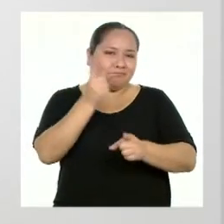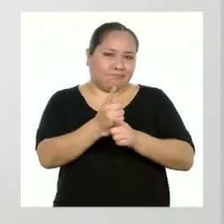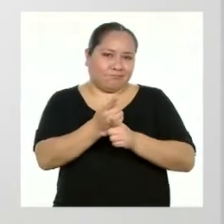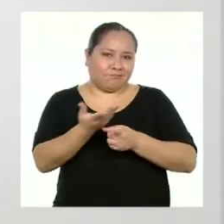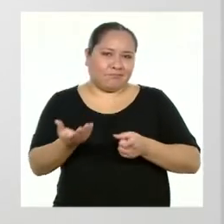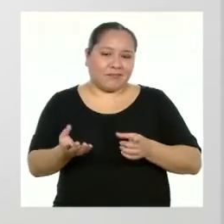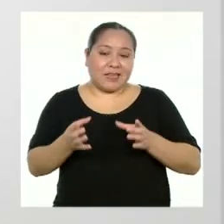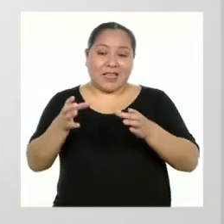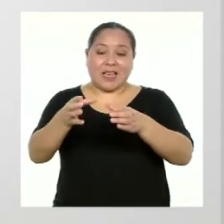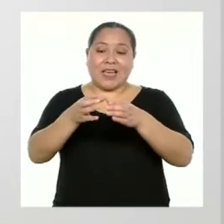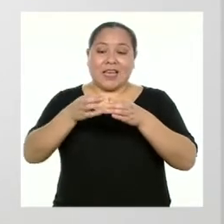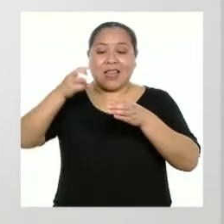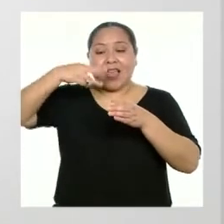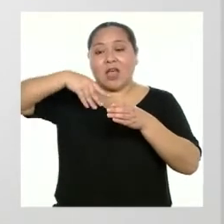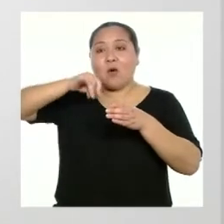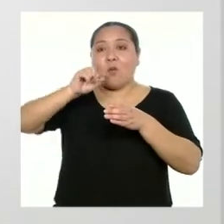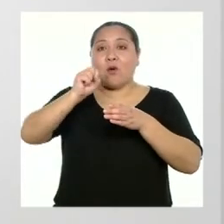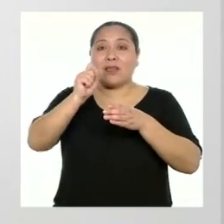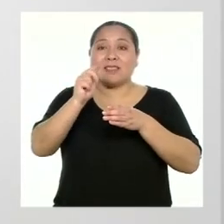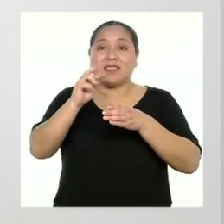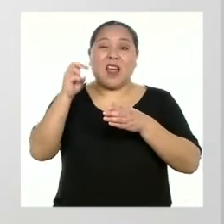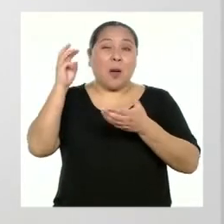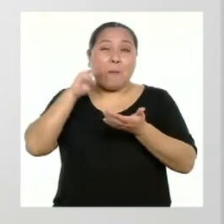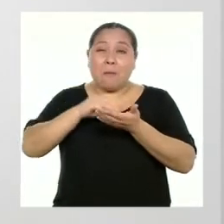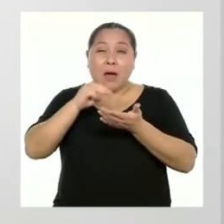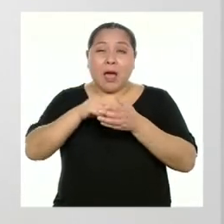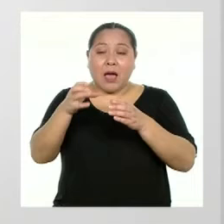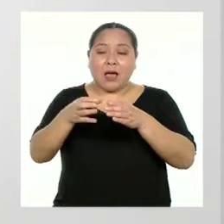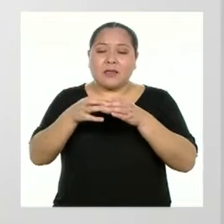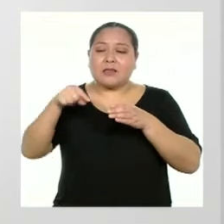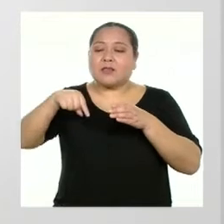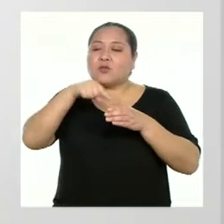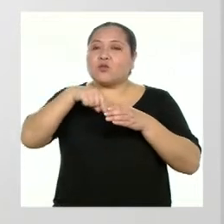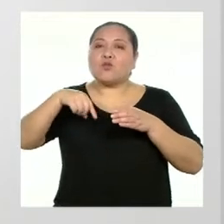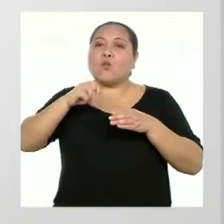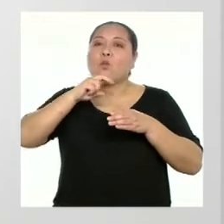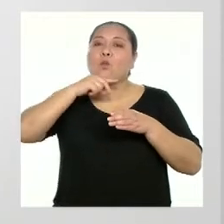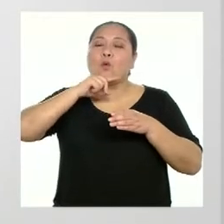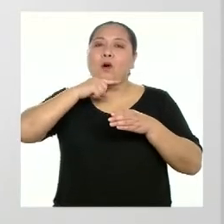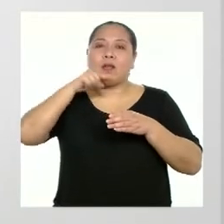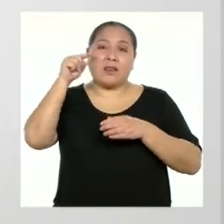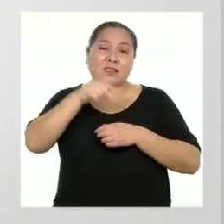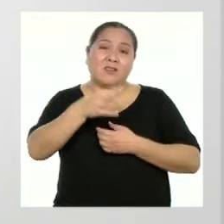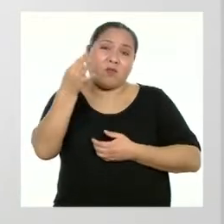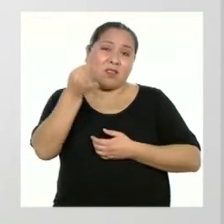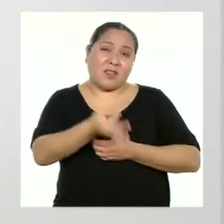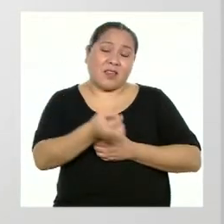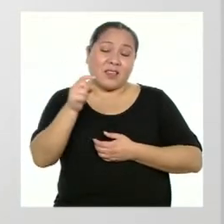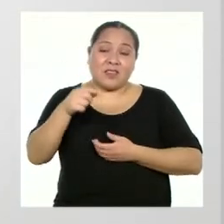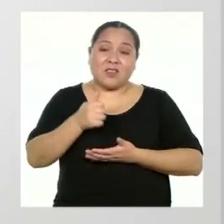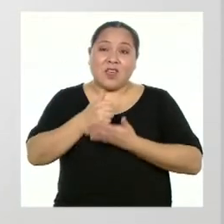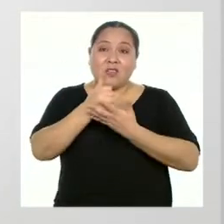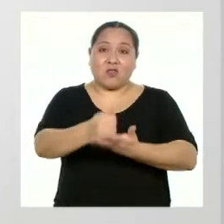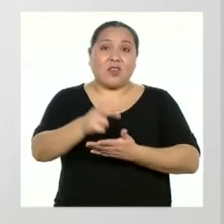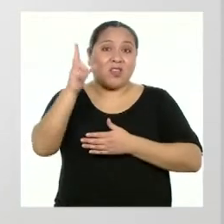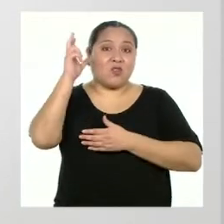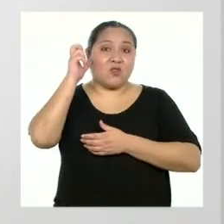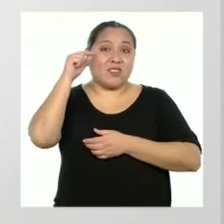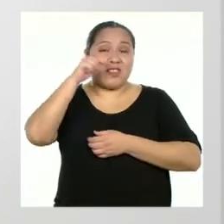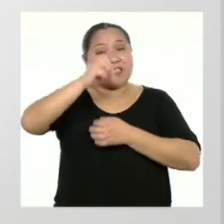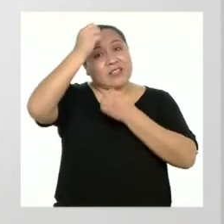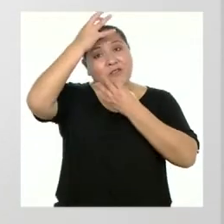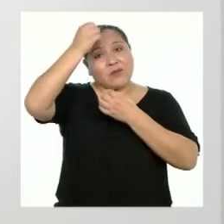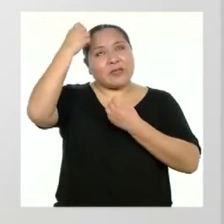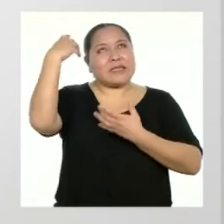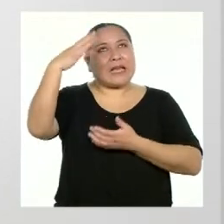la muestra estuvo formada mayoritariamente por este género, lo que de hecho es algo verdadero y hará que las personas que escuchan esta información